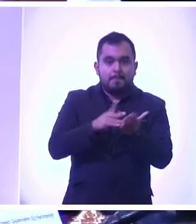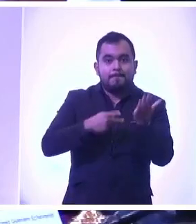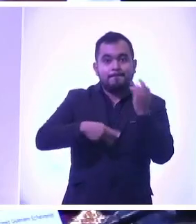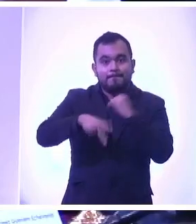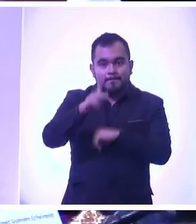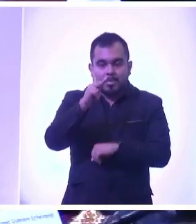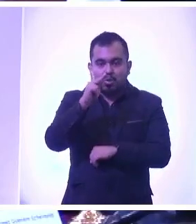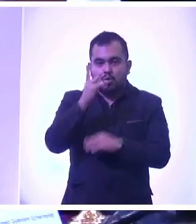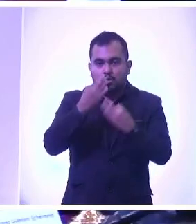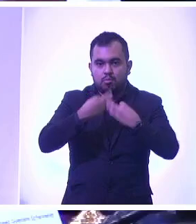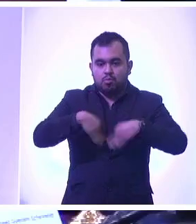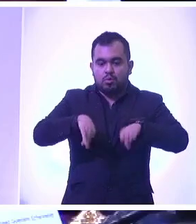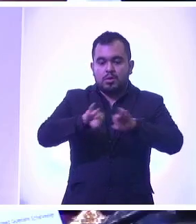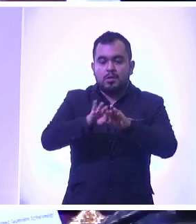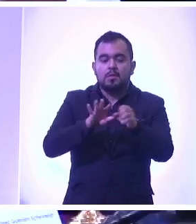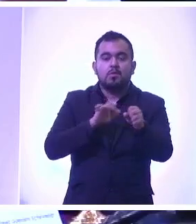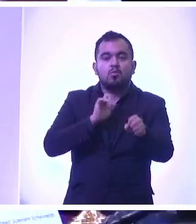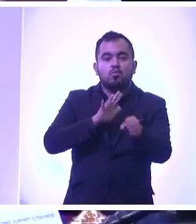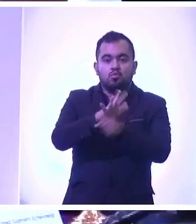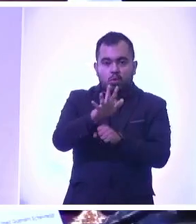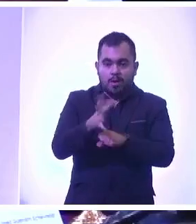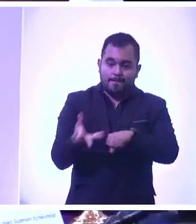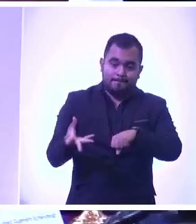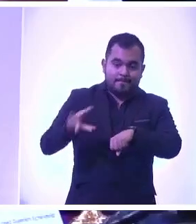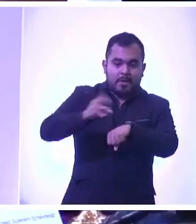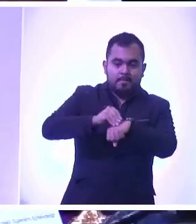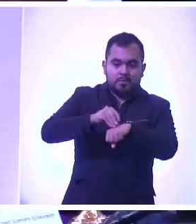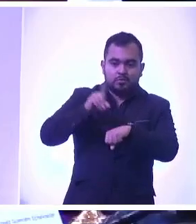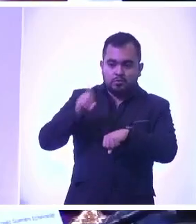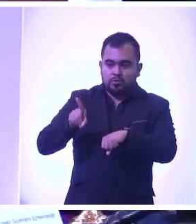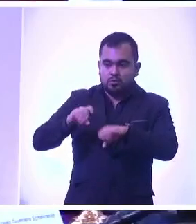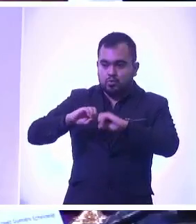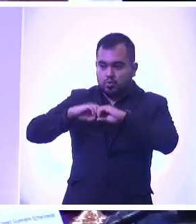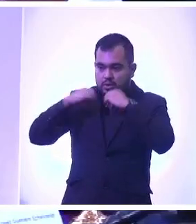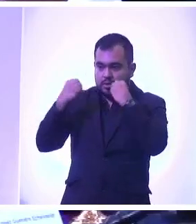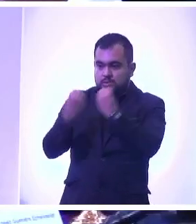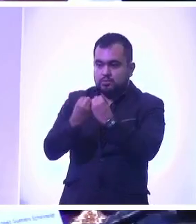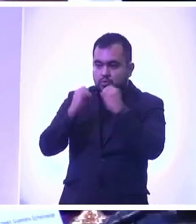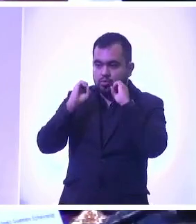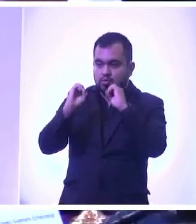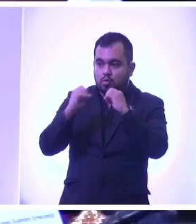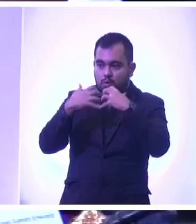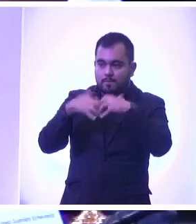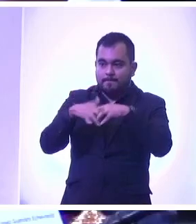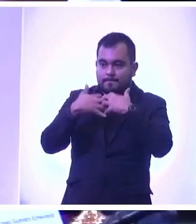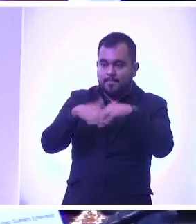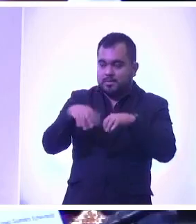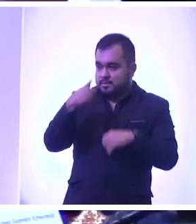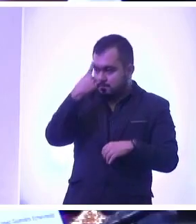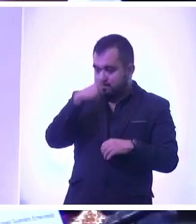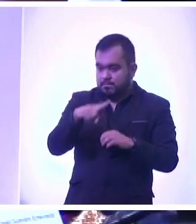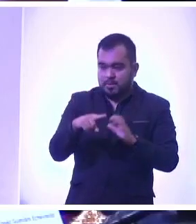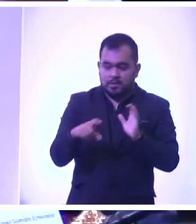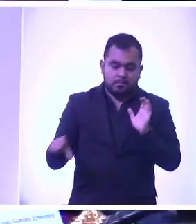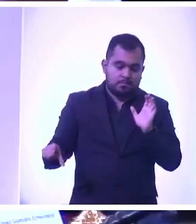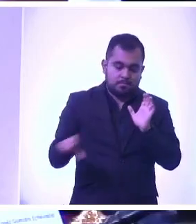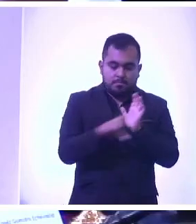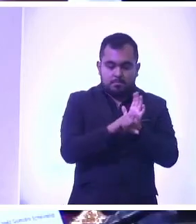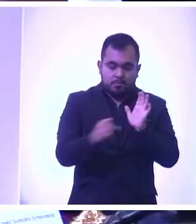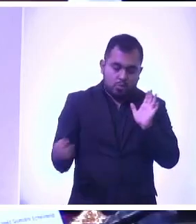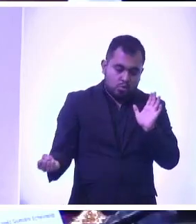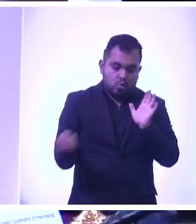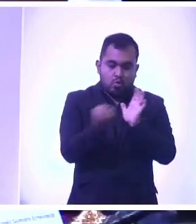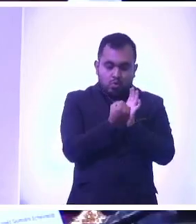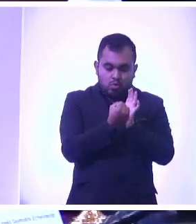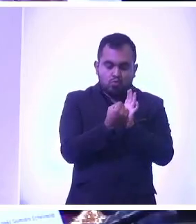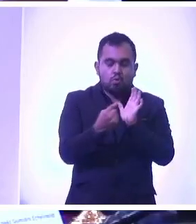tenga el permiso Expreso de la organización o de la empresa para colocar el logotipo en algún